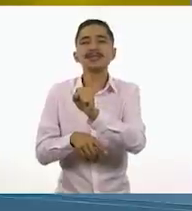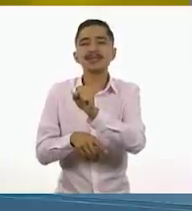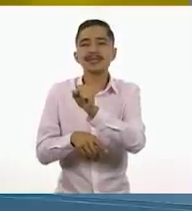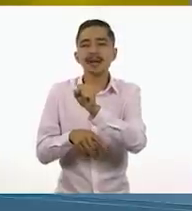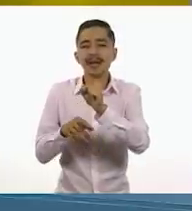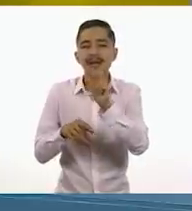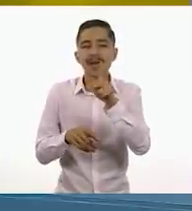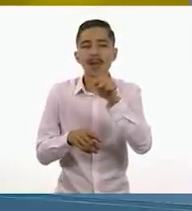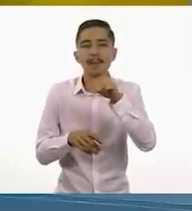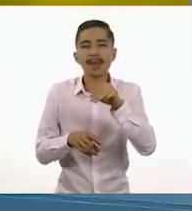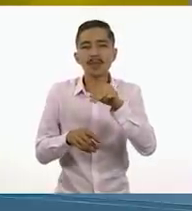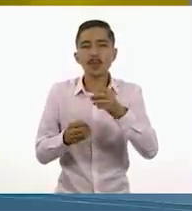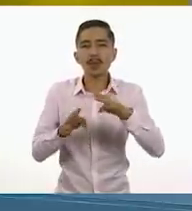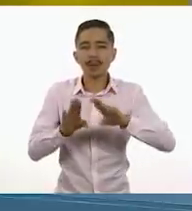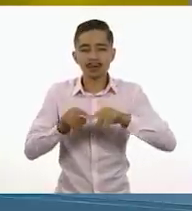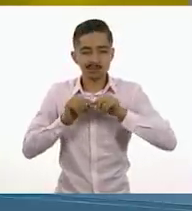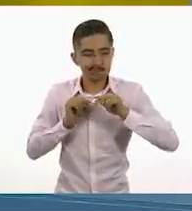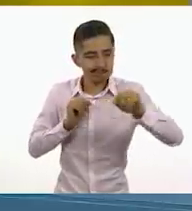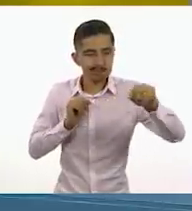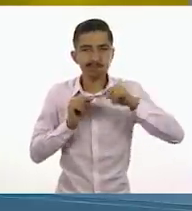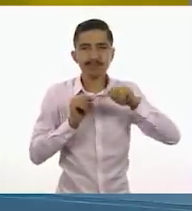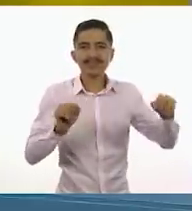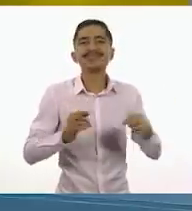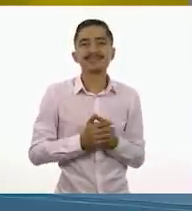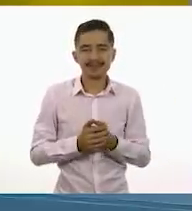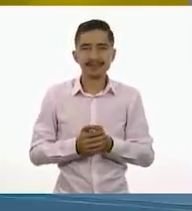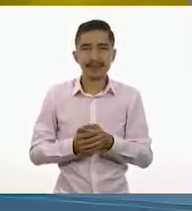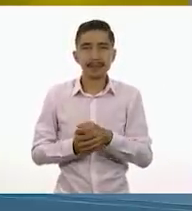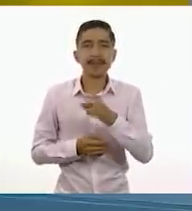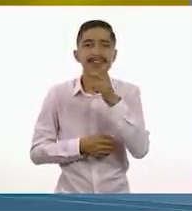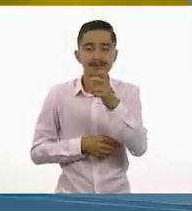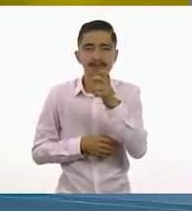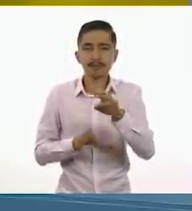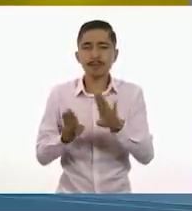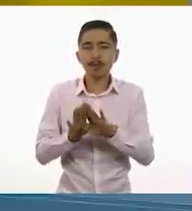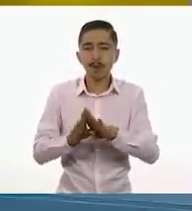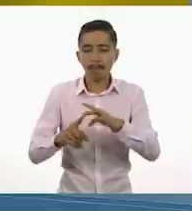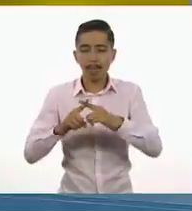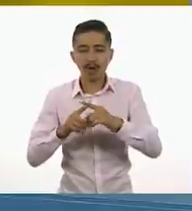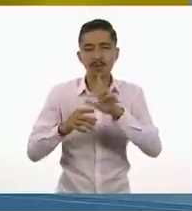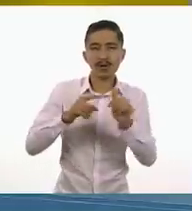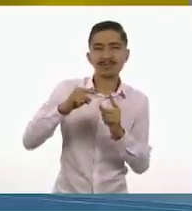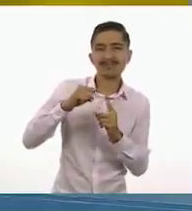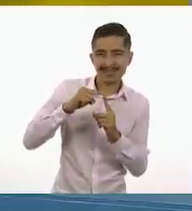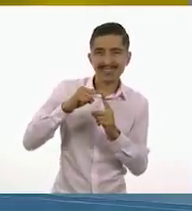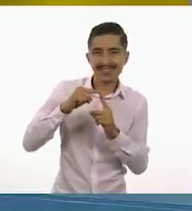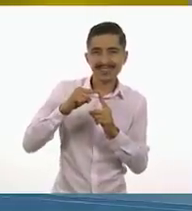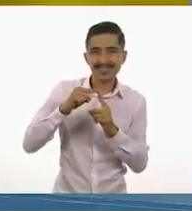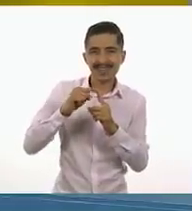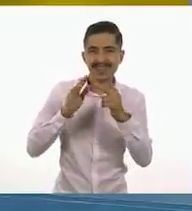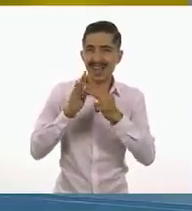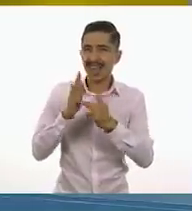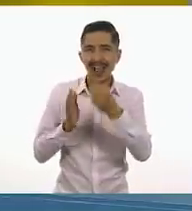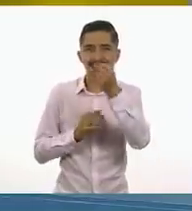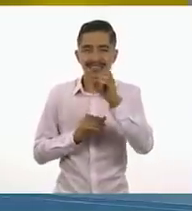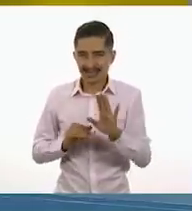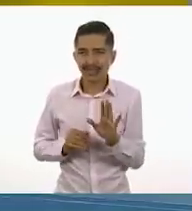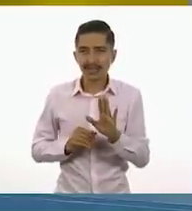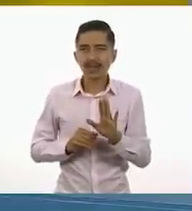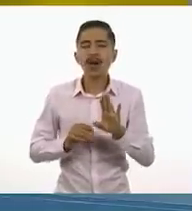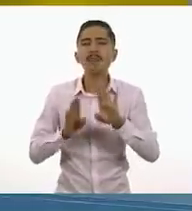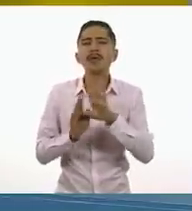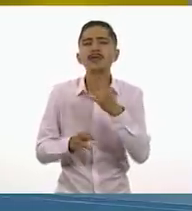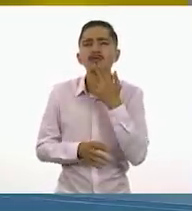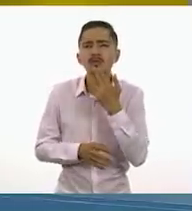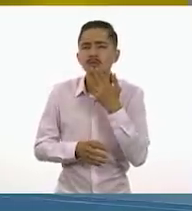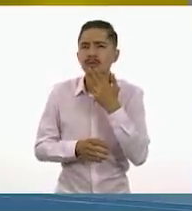vimos que la forma de hacer este cálculo tiene que ver con la aplicación de una regla de 3 y que se usa cuando hay relaciones proporcionales,